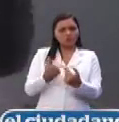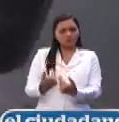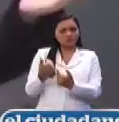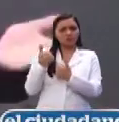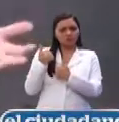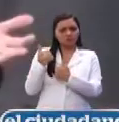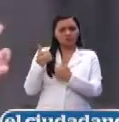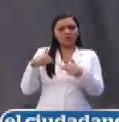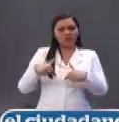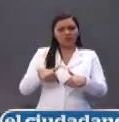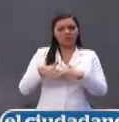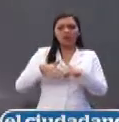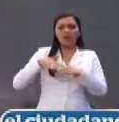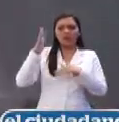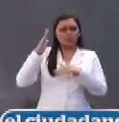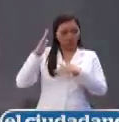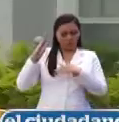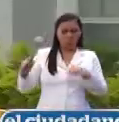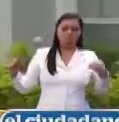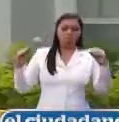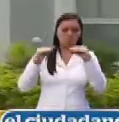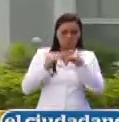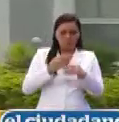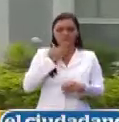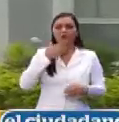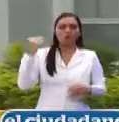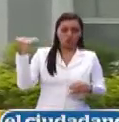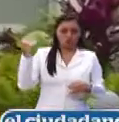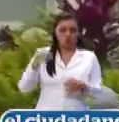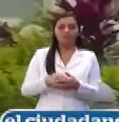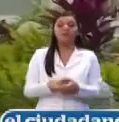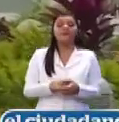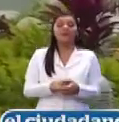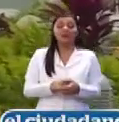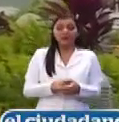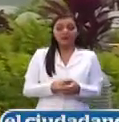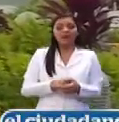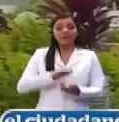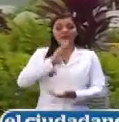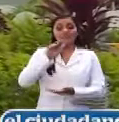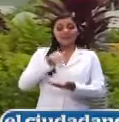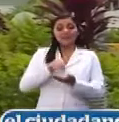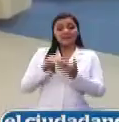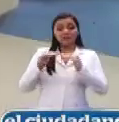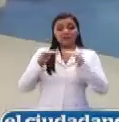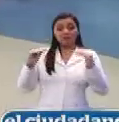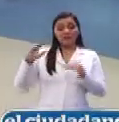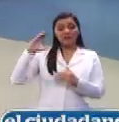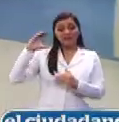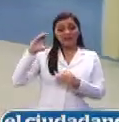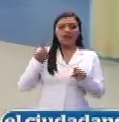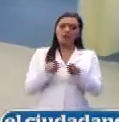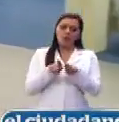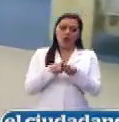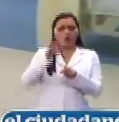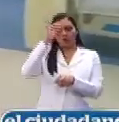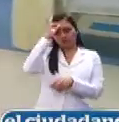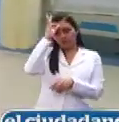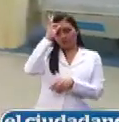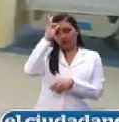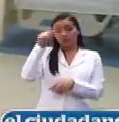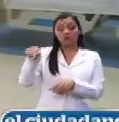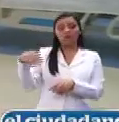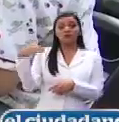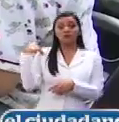solamente hacer el mayor sino ser el mejor los centros catalogados como tipo se se asemejan a un pequeño hospital que brinda